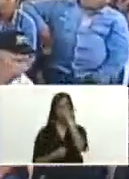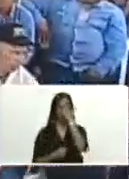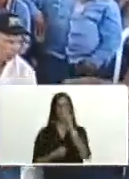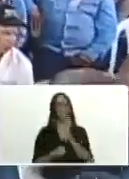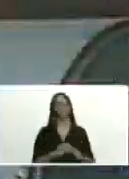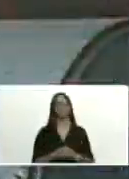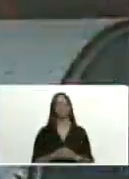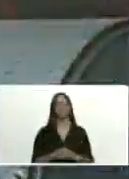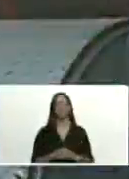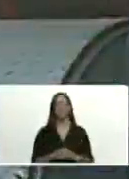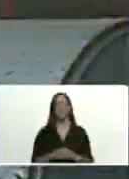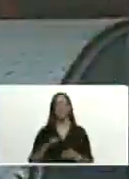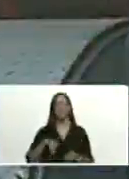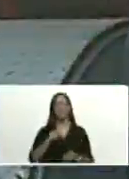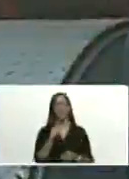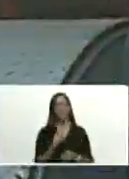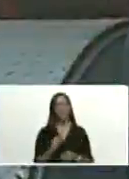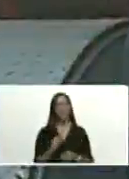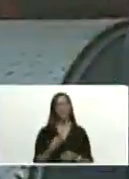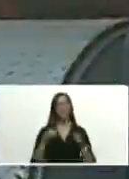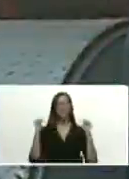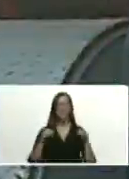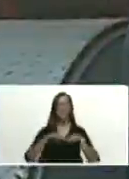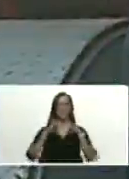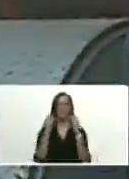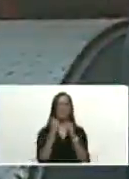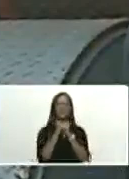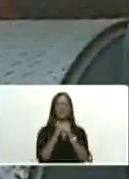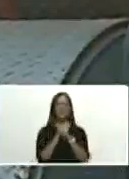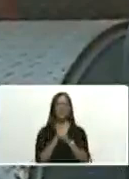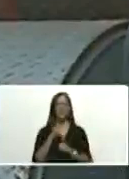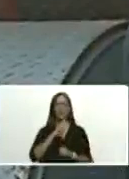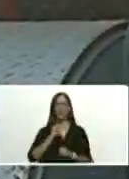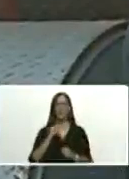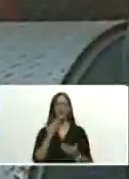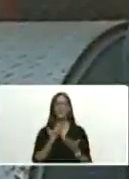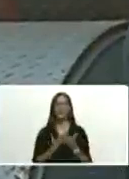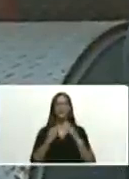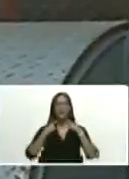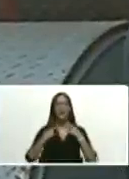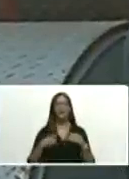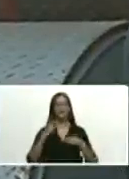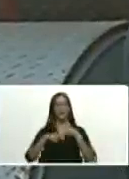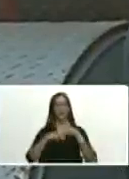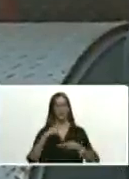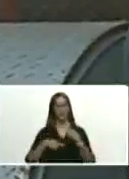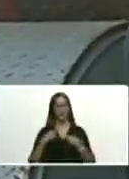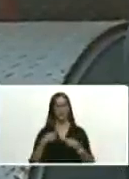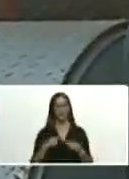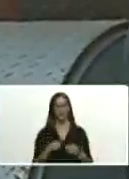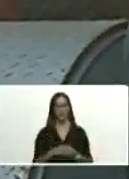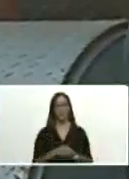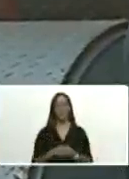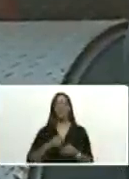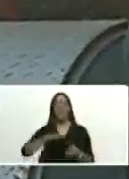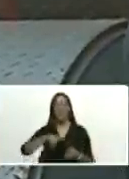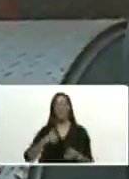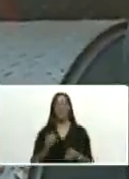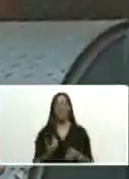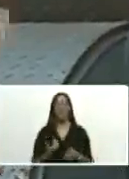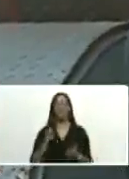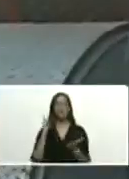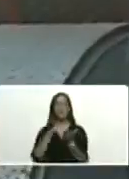y te puedo decir que esta clase Obrera no va a dejar perder esta Revolución O sea que pueden tirar